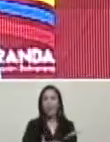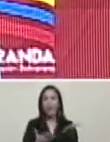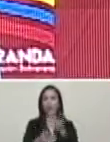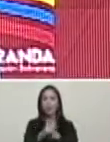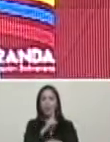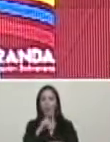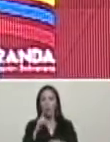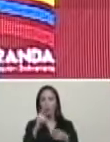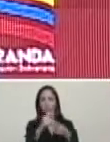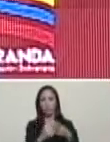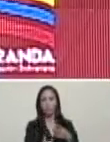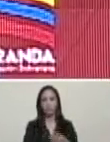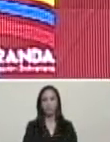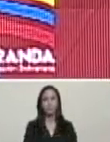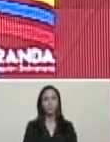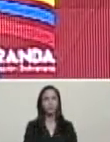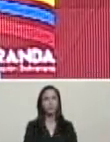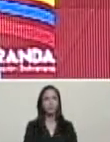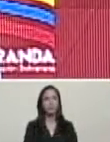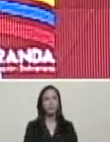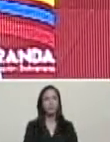Estamos bien con los alcaldes presentes, ¿verdad?